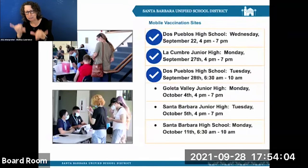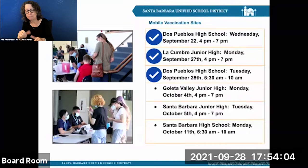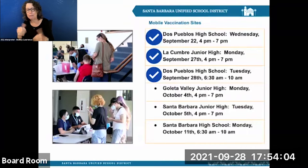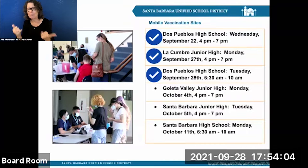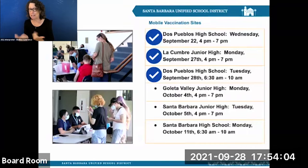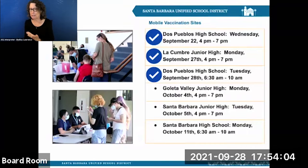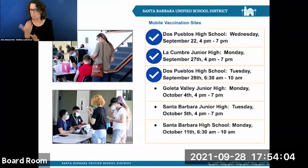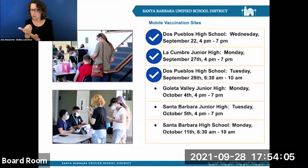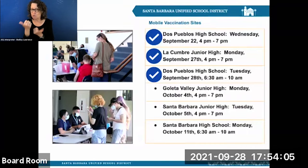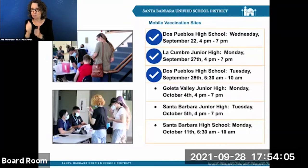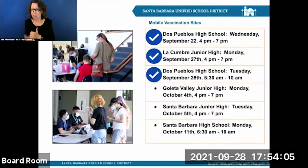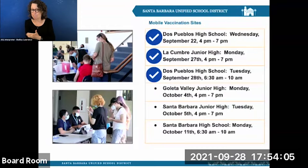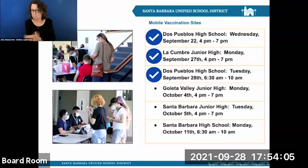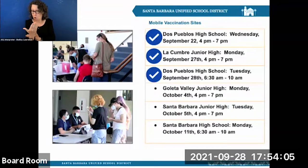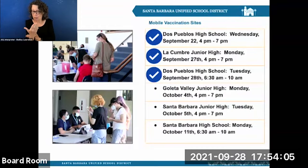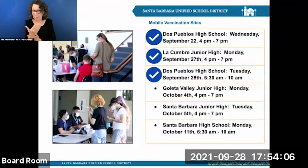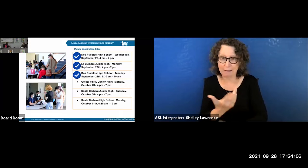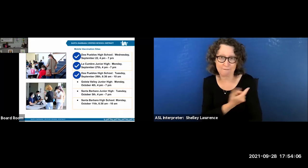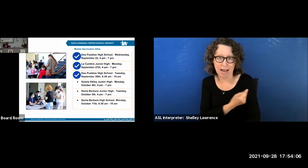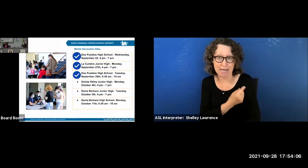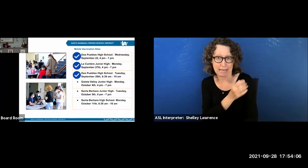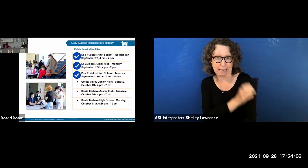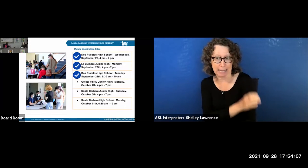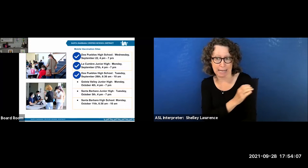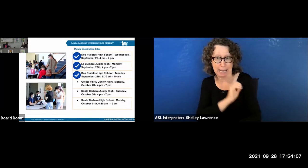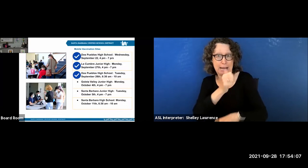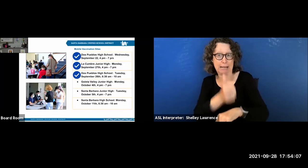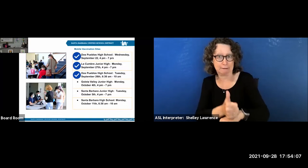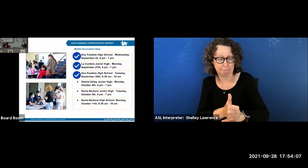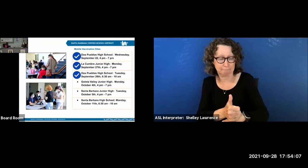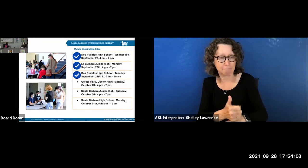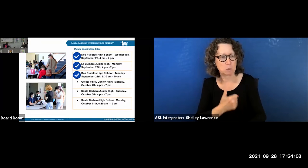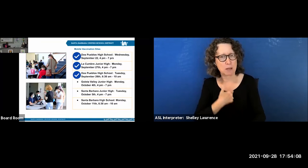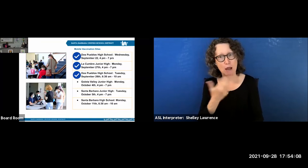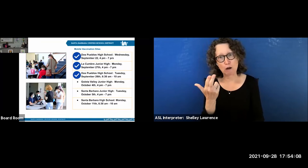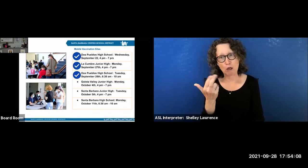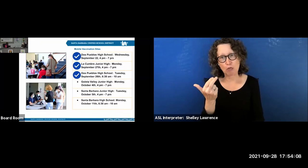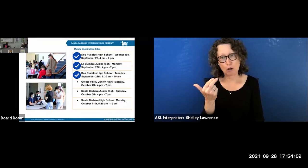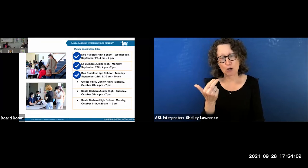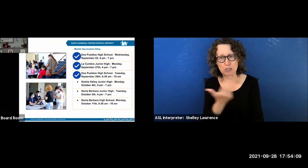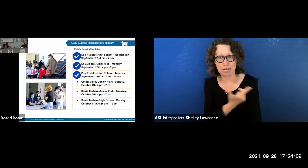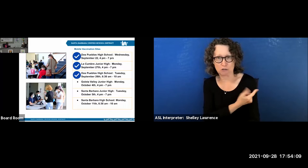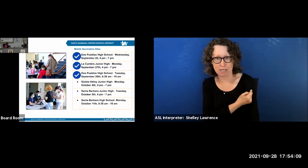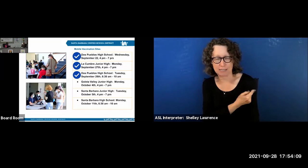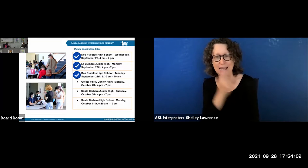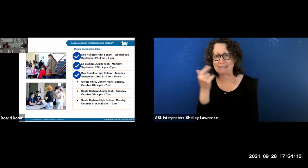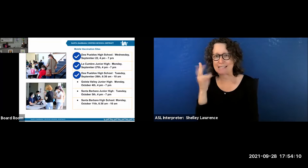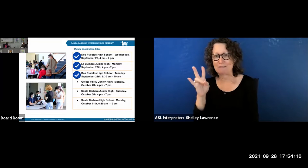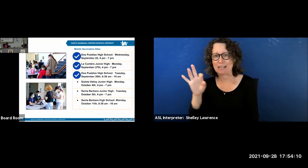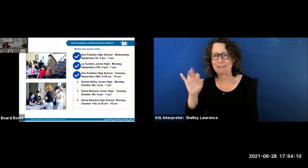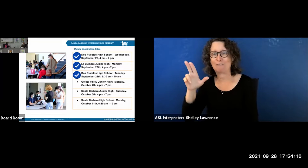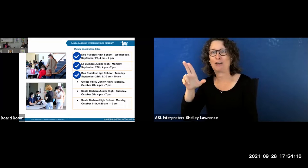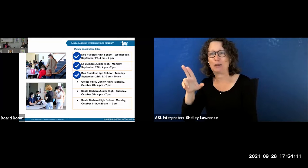Departamento de Salud Pública. Esta mañana tratamos una clínica matutina, tuvimos 30